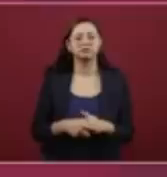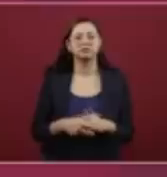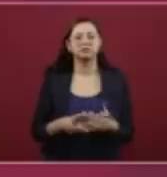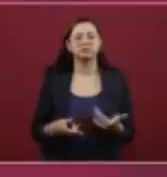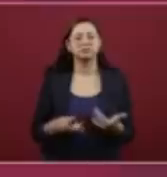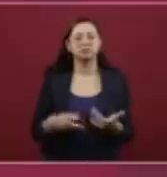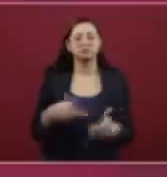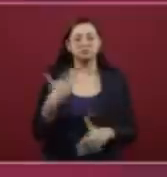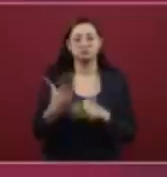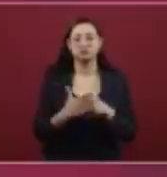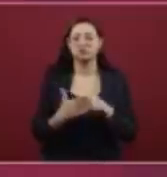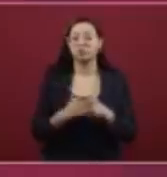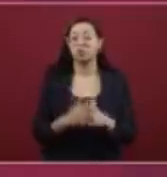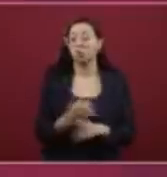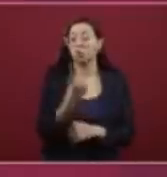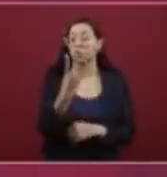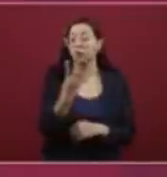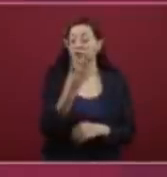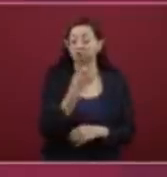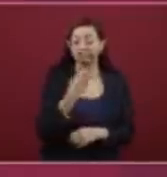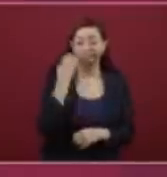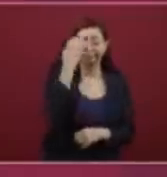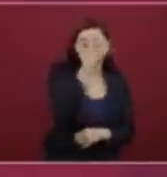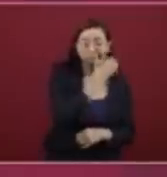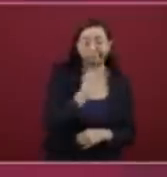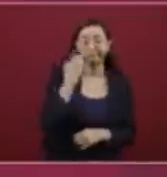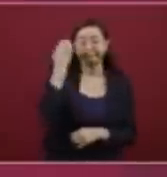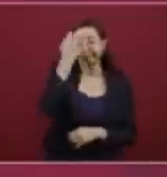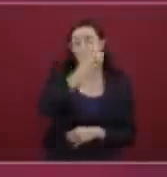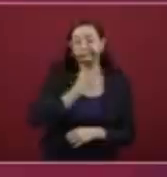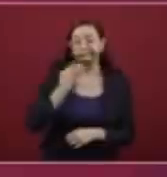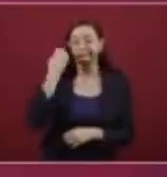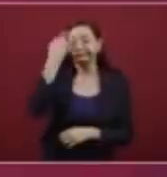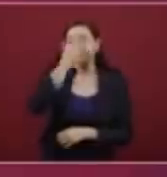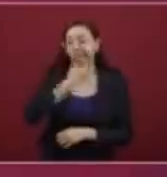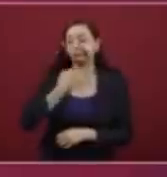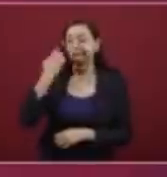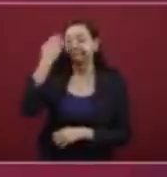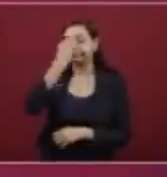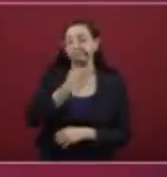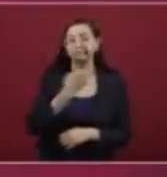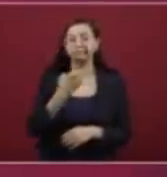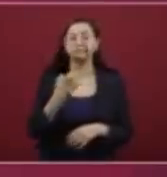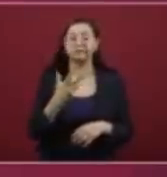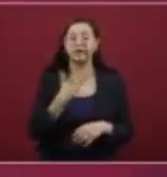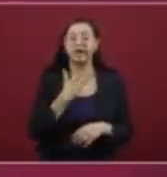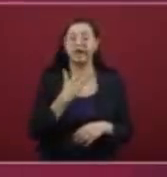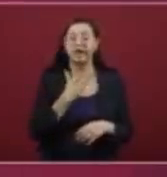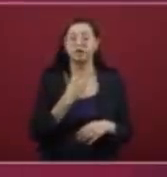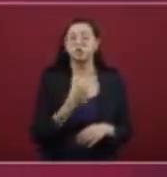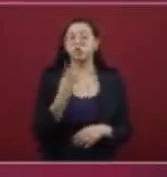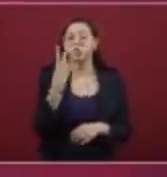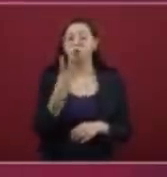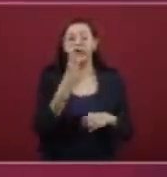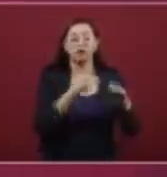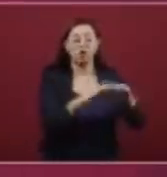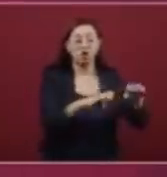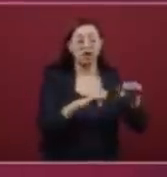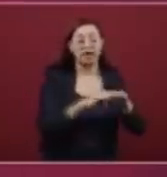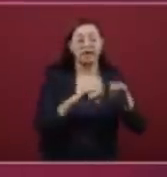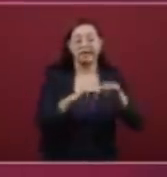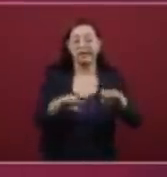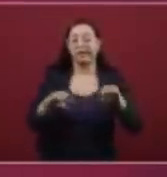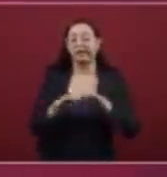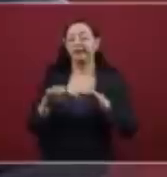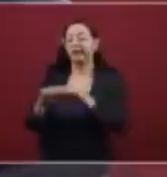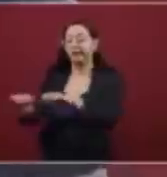4 evaluaciones, porque tenemos conformados 4 gabinetes: el gabinete de seguridad